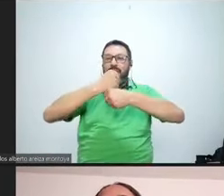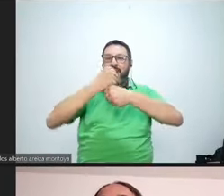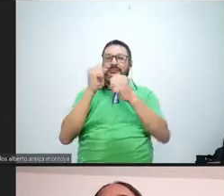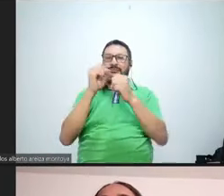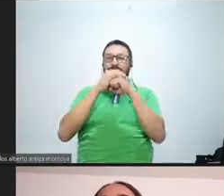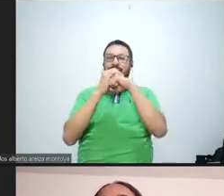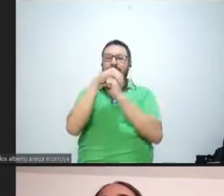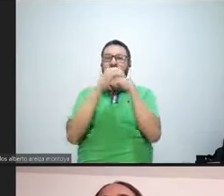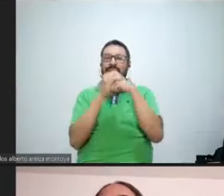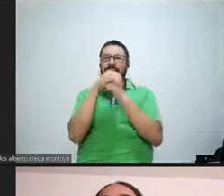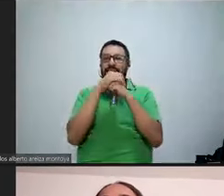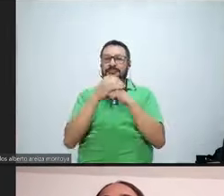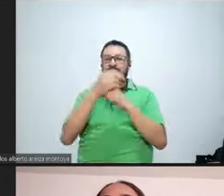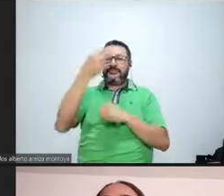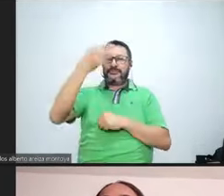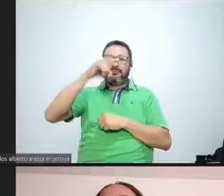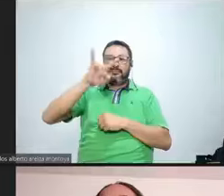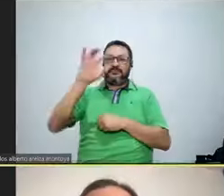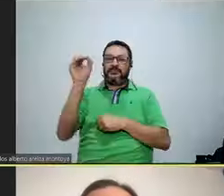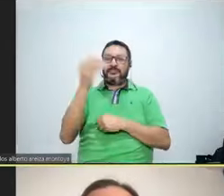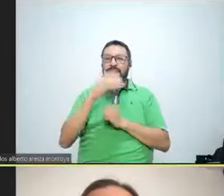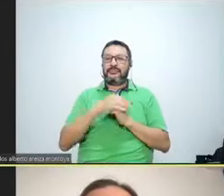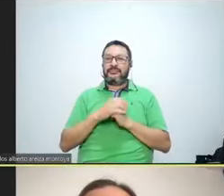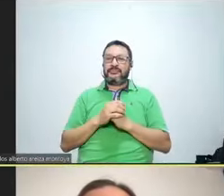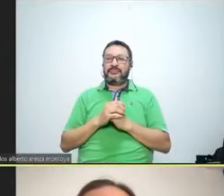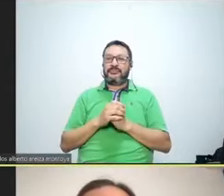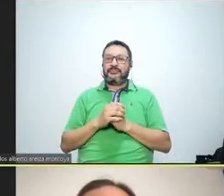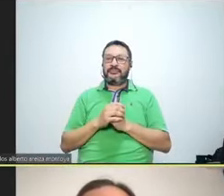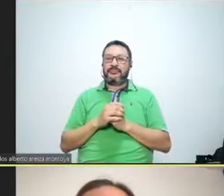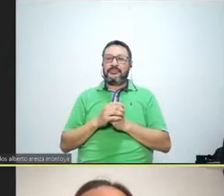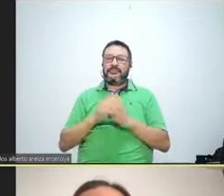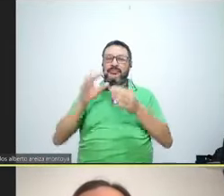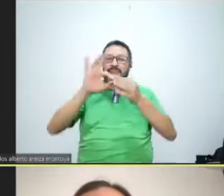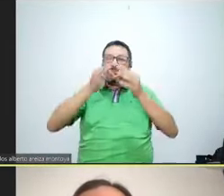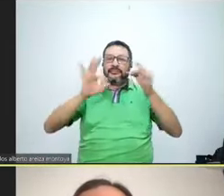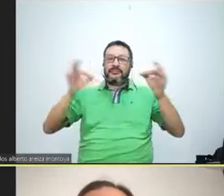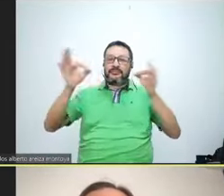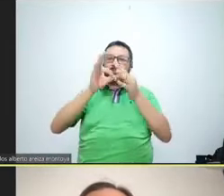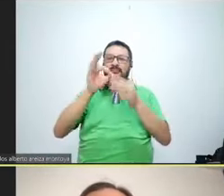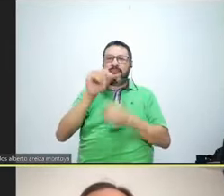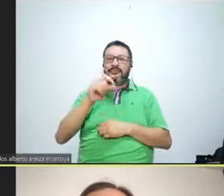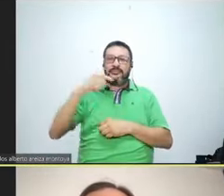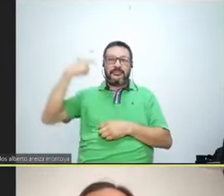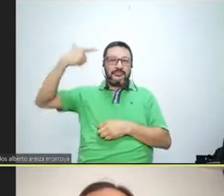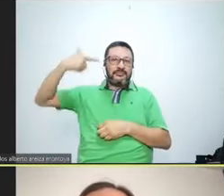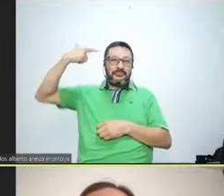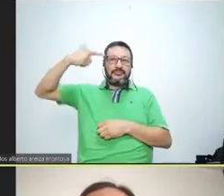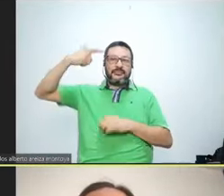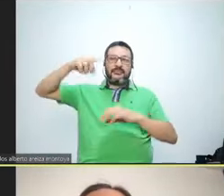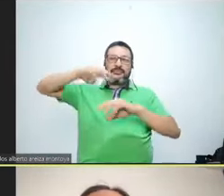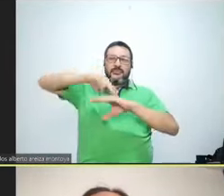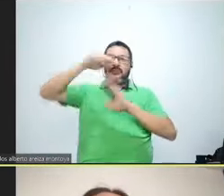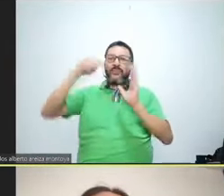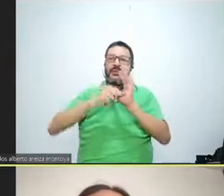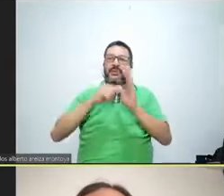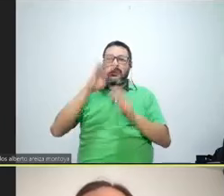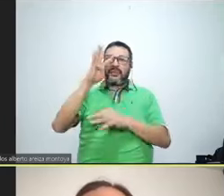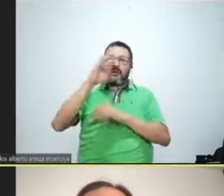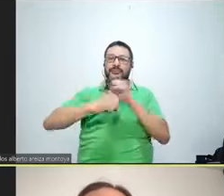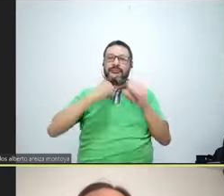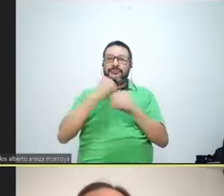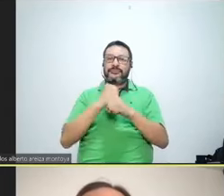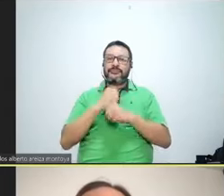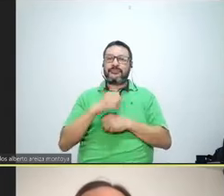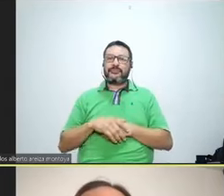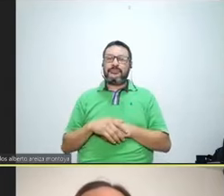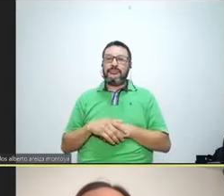con Jorge Hugo, tuve la oportunidad de hacer el ciclo olímpico a Londres completo, Entonces, durante esos 4 años y un poquito más,